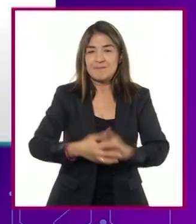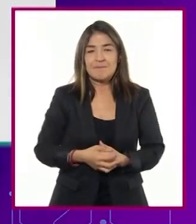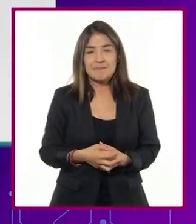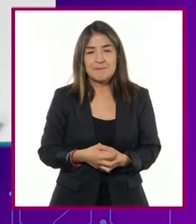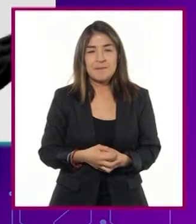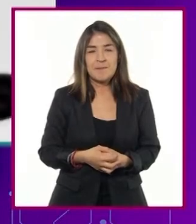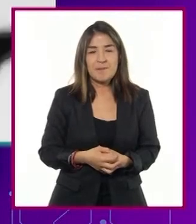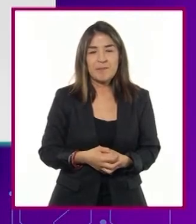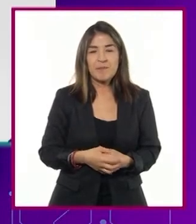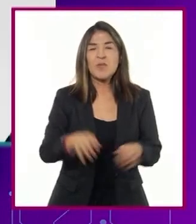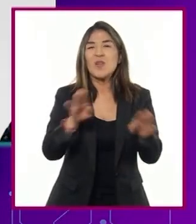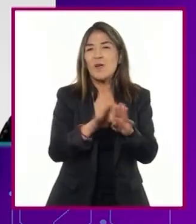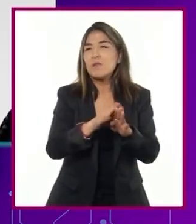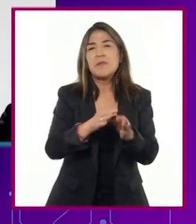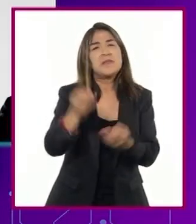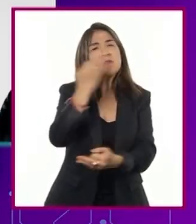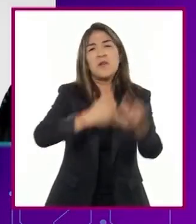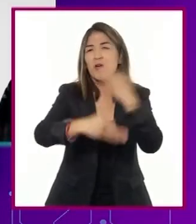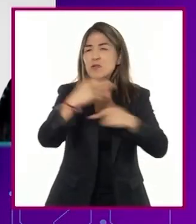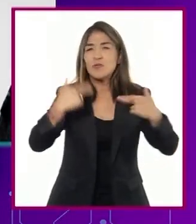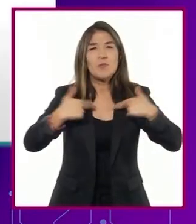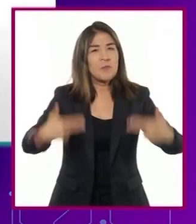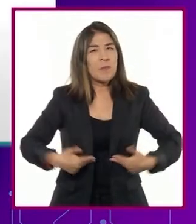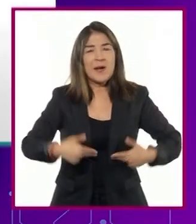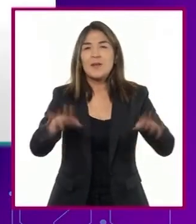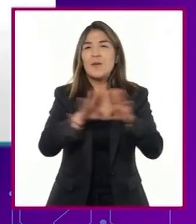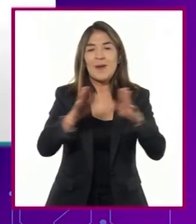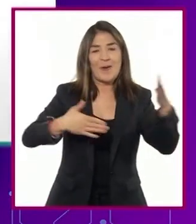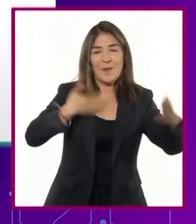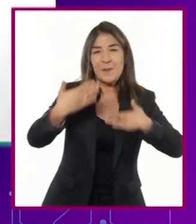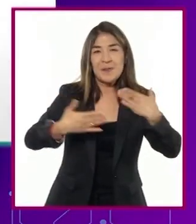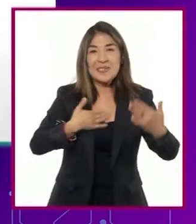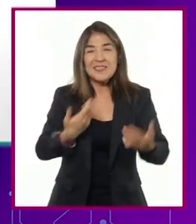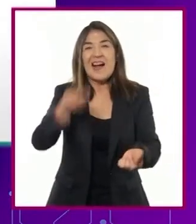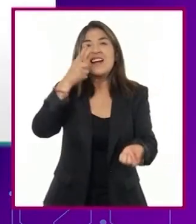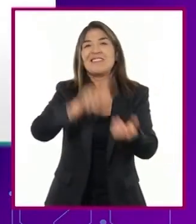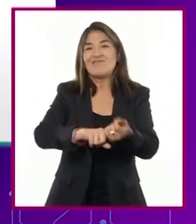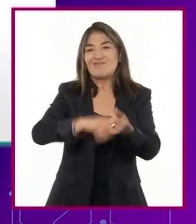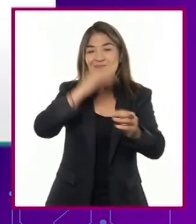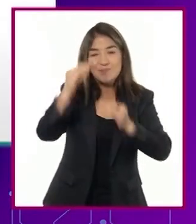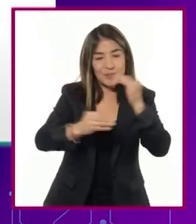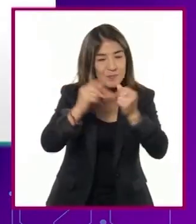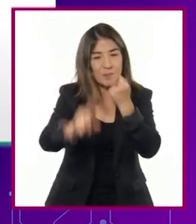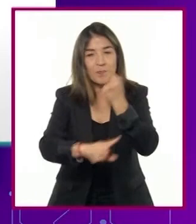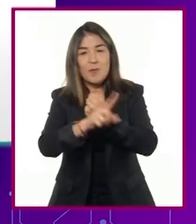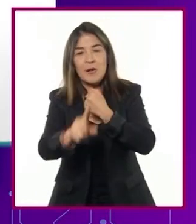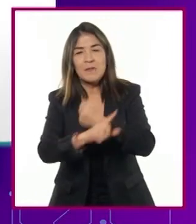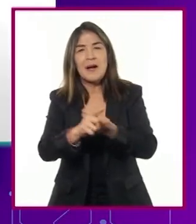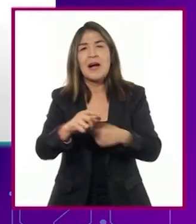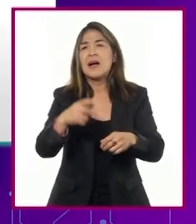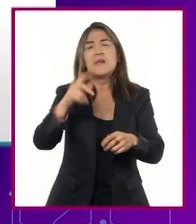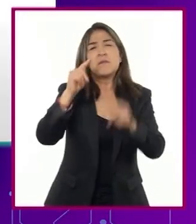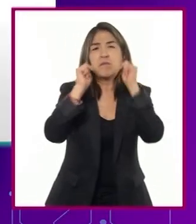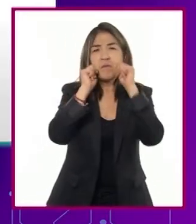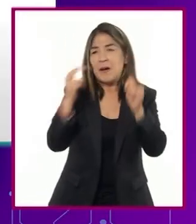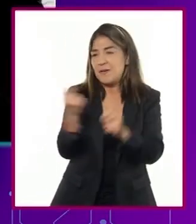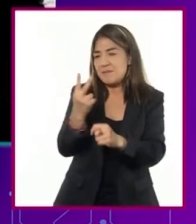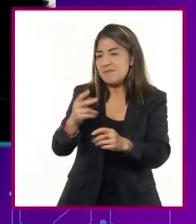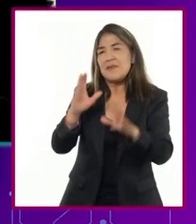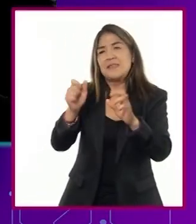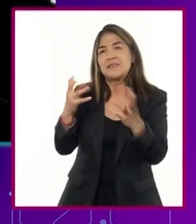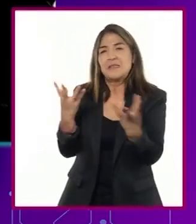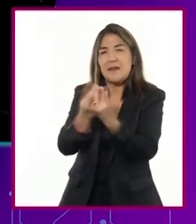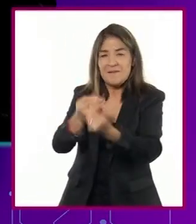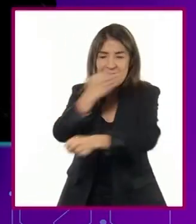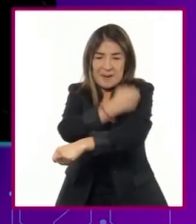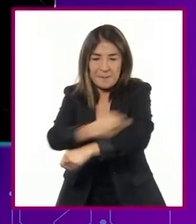En toda convivencia humana es normal que surjan conflictos, aún entre personas que se tengan aprecio, como familiares,